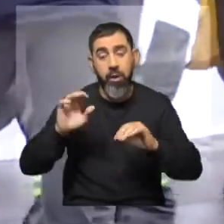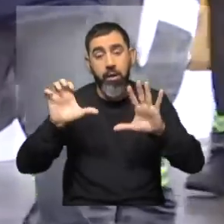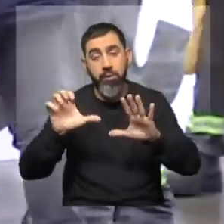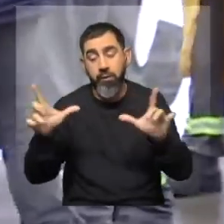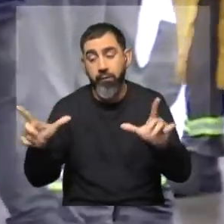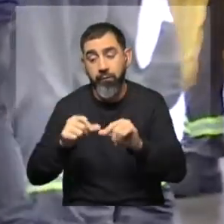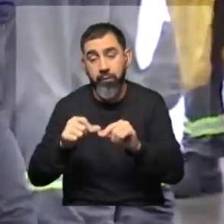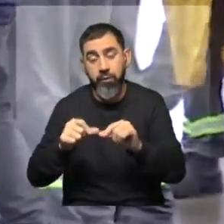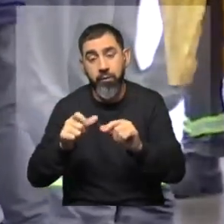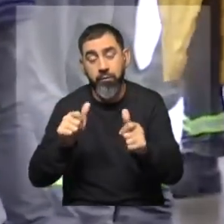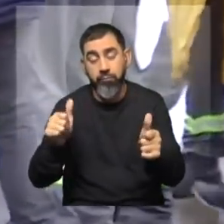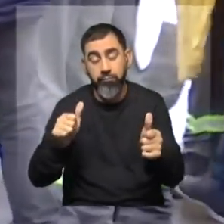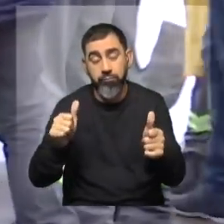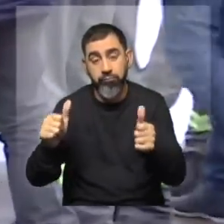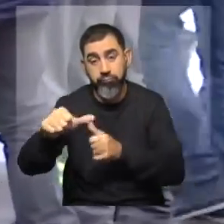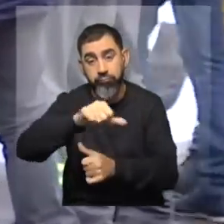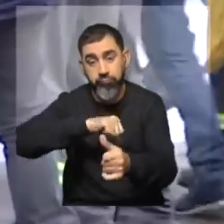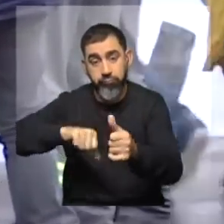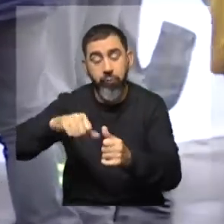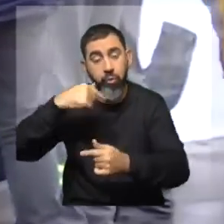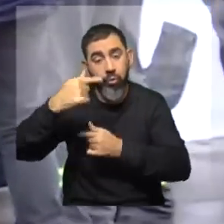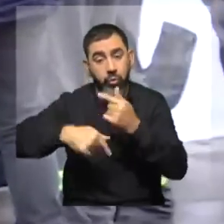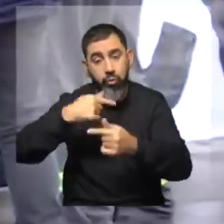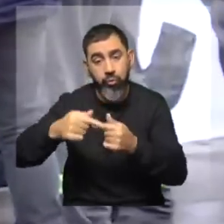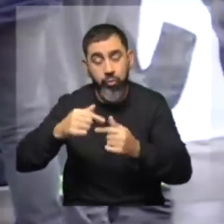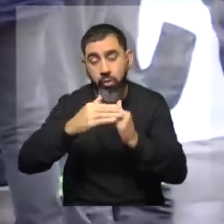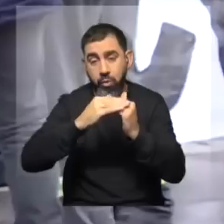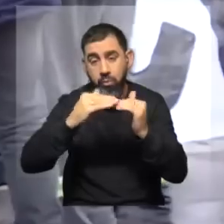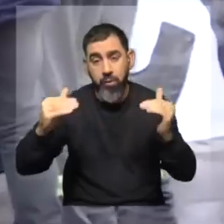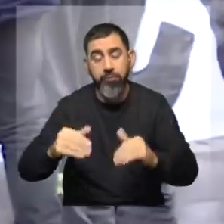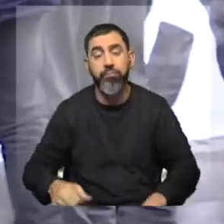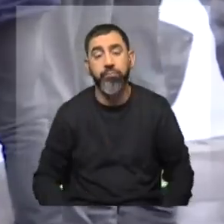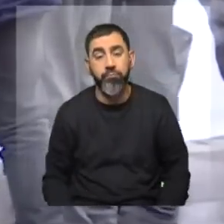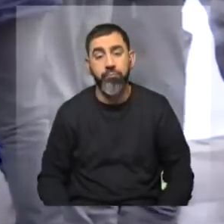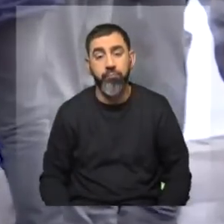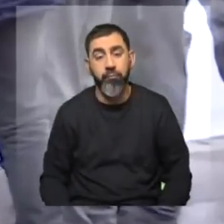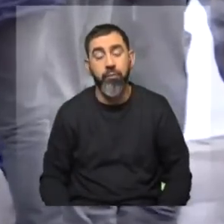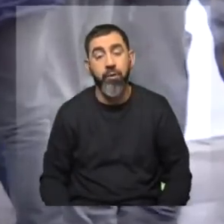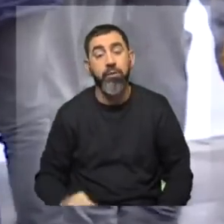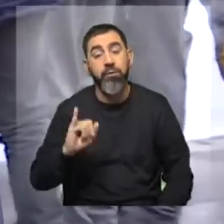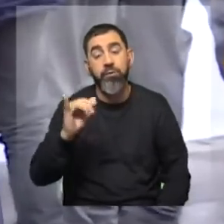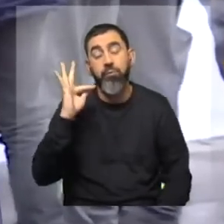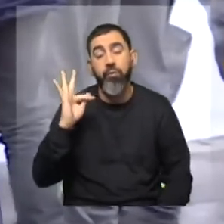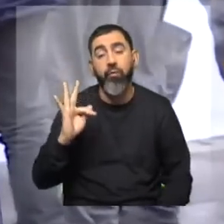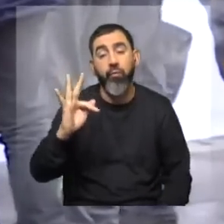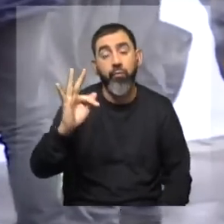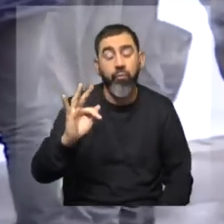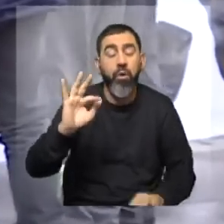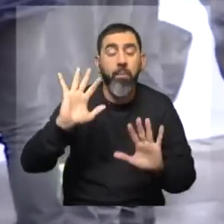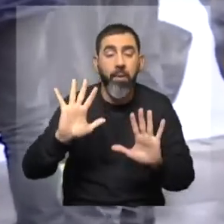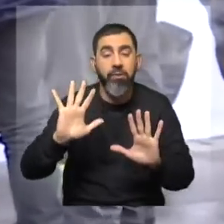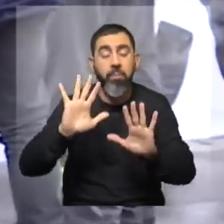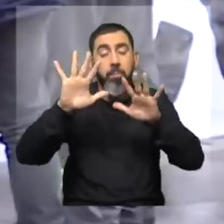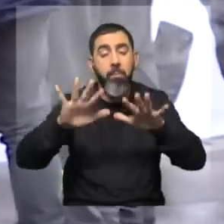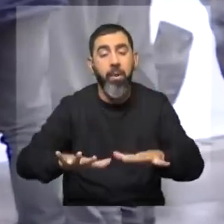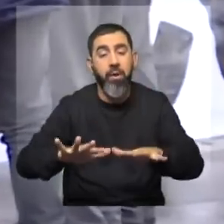ingresaron sus relevos a las seis eso se está manteniendo este normal Este sí tenemos definido a futuro este tal vez este llevar